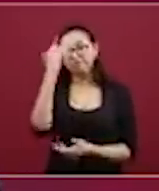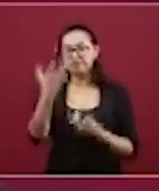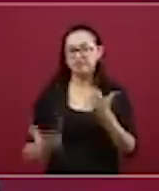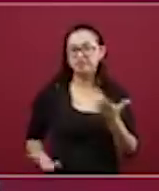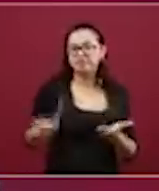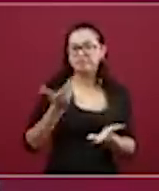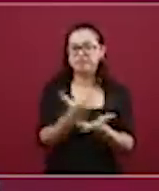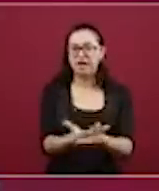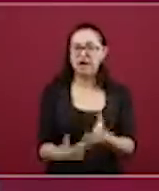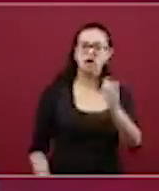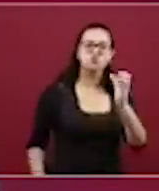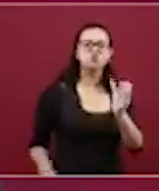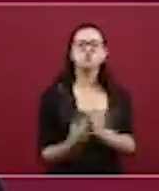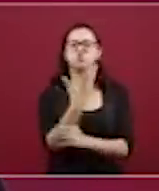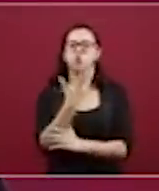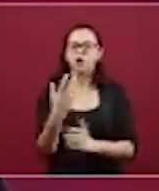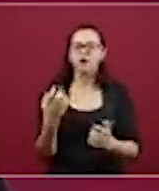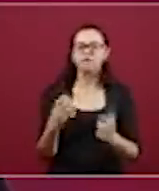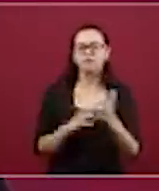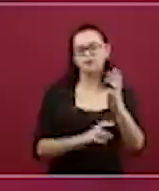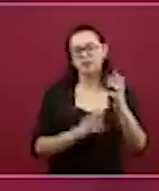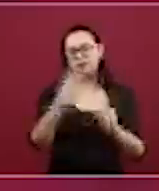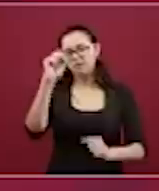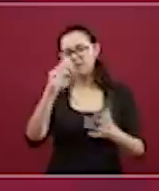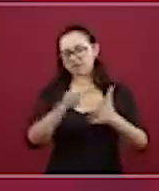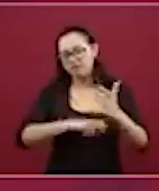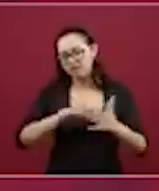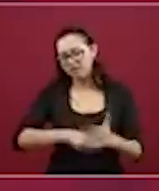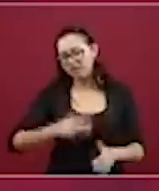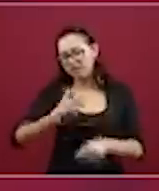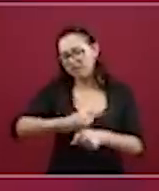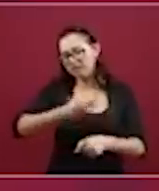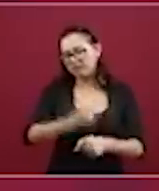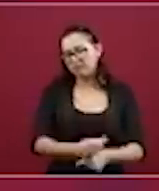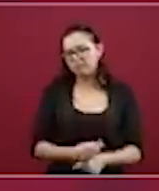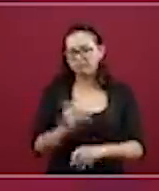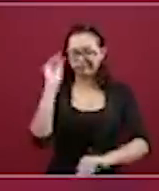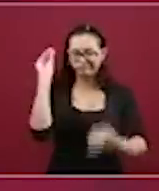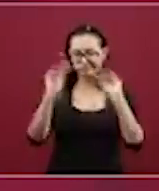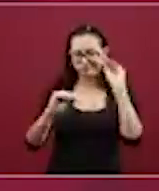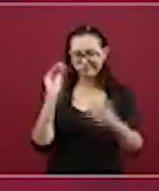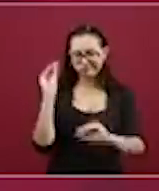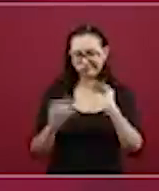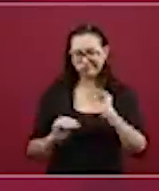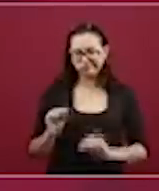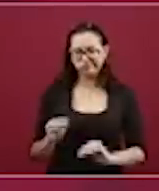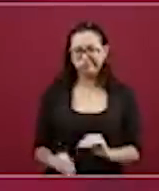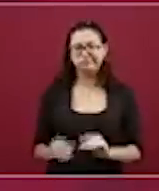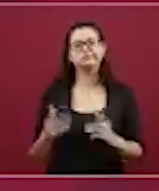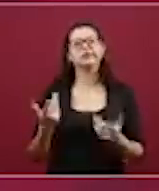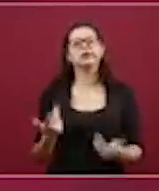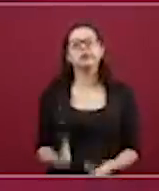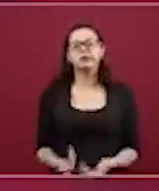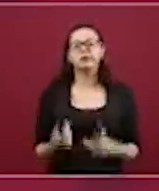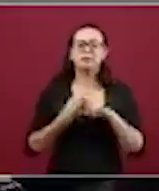iniciativa de reforma a la Constitución se iniciaron